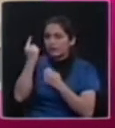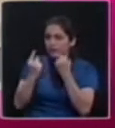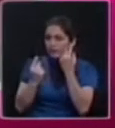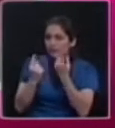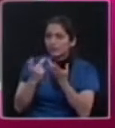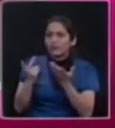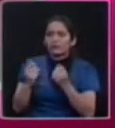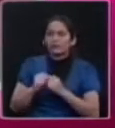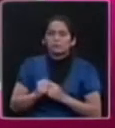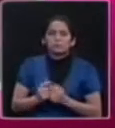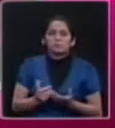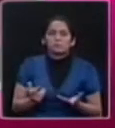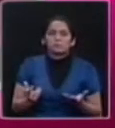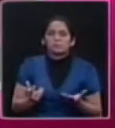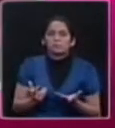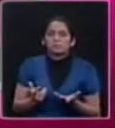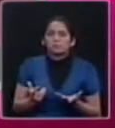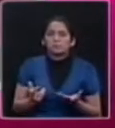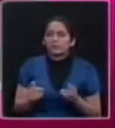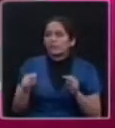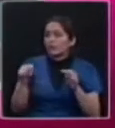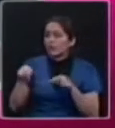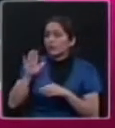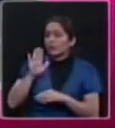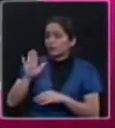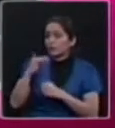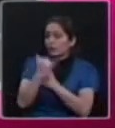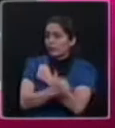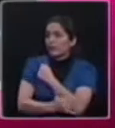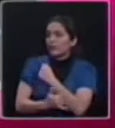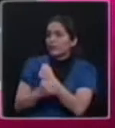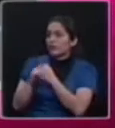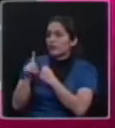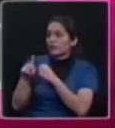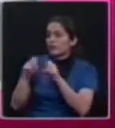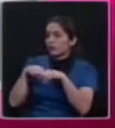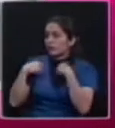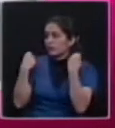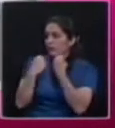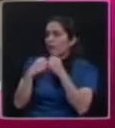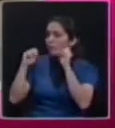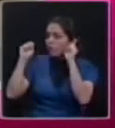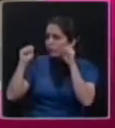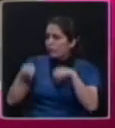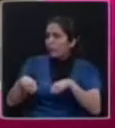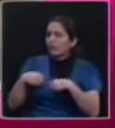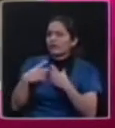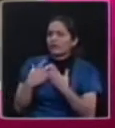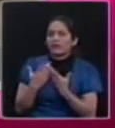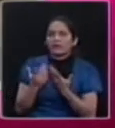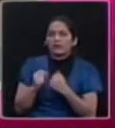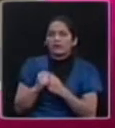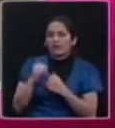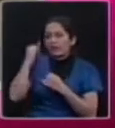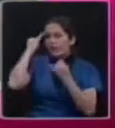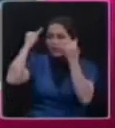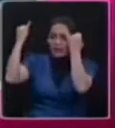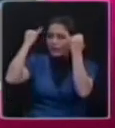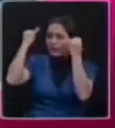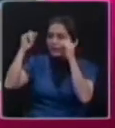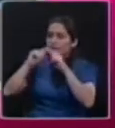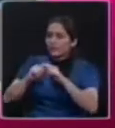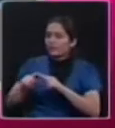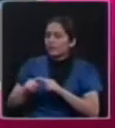simbólicos de lo que ella misma puede producir, una sociedad que dialoga más con diferentes ideas. Eso es lo que